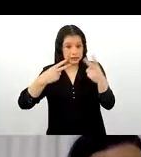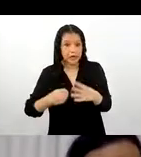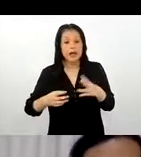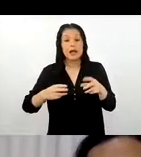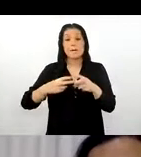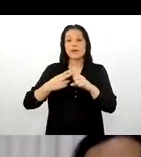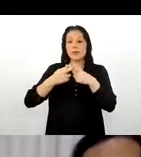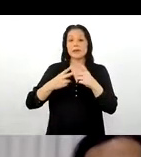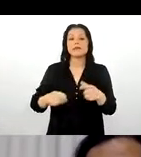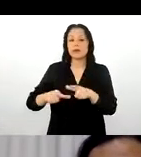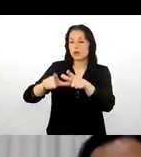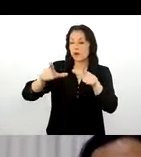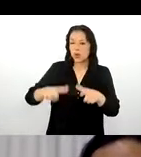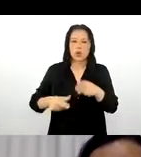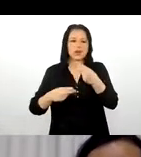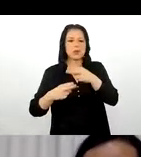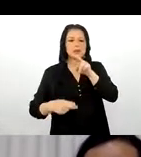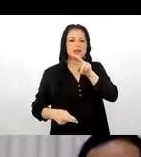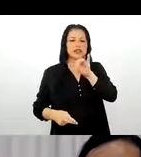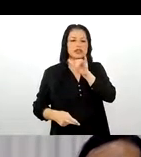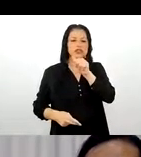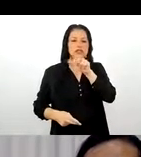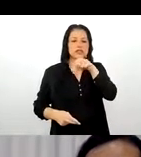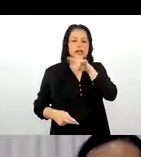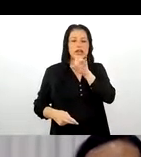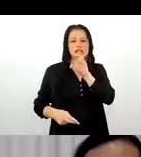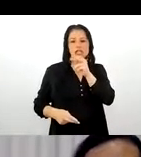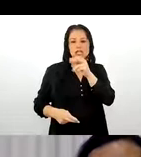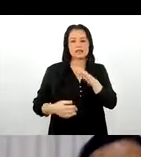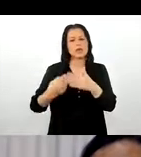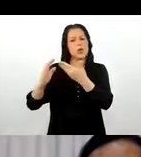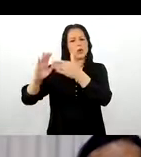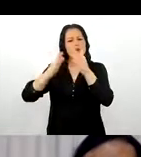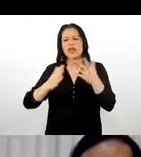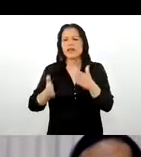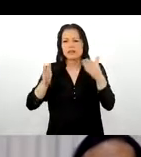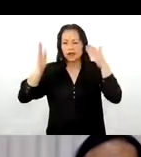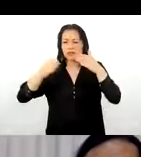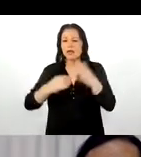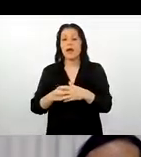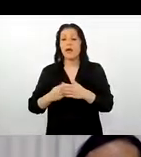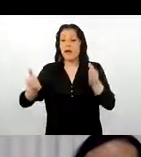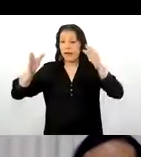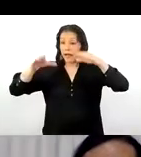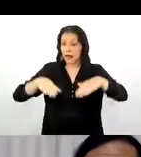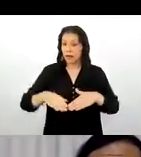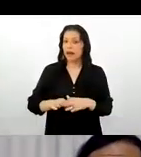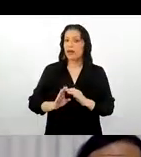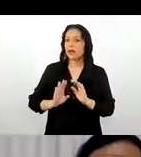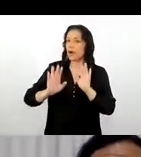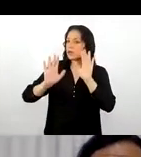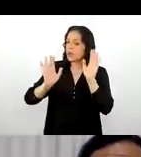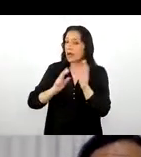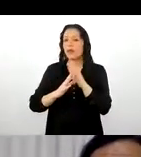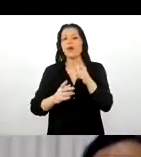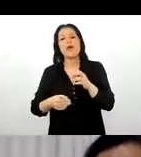los Yachas. La Tierra de los Yachas es un conjunto de comunidades que están asentadas en el Valle Sagrado, ¿no?, en las provincias de